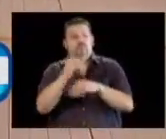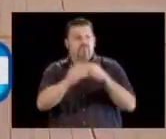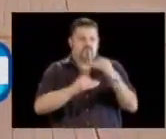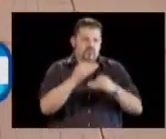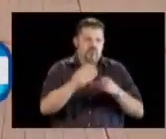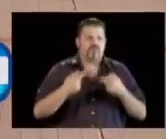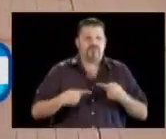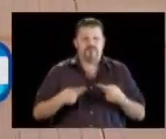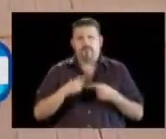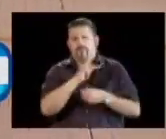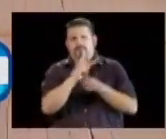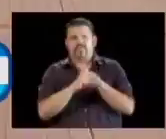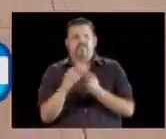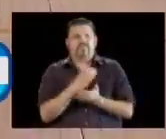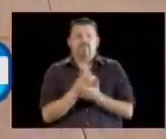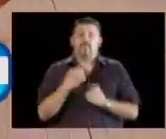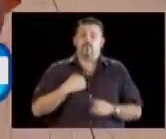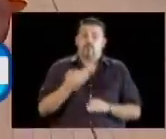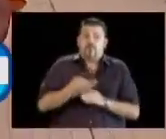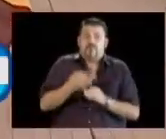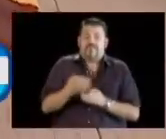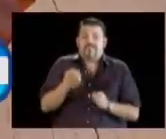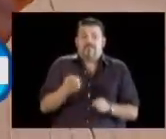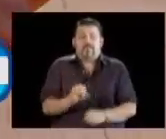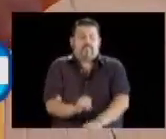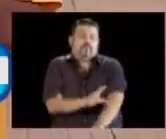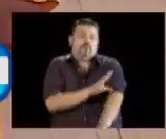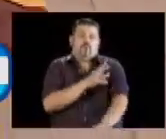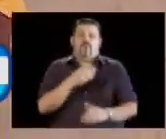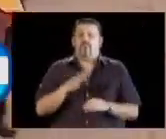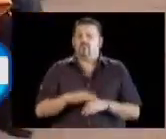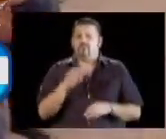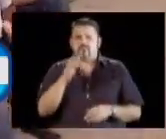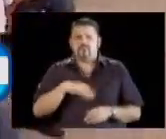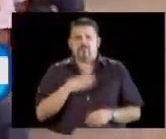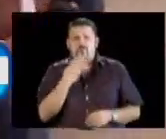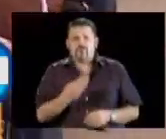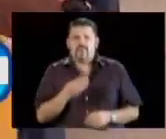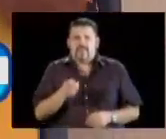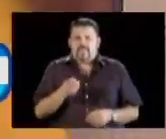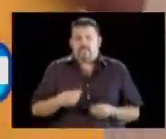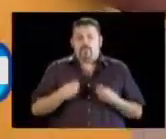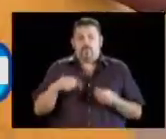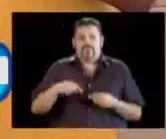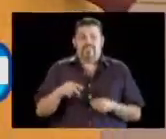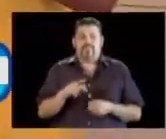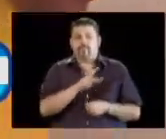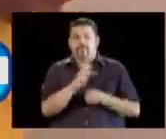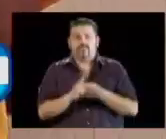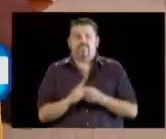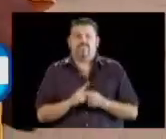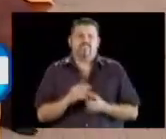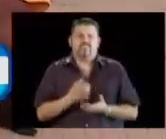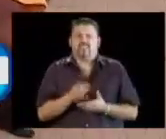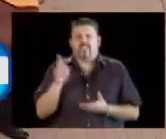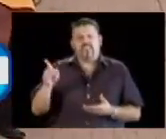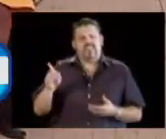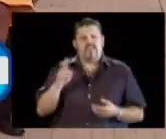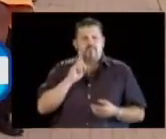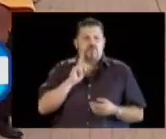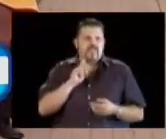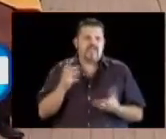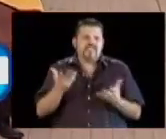todos los países. Estoy muy emocionado, primeramente, bendito Dios. Tengo aquí enseguida a mi hija Thaís. Ella hace aproximadamente